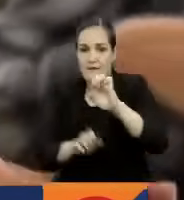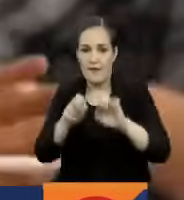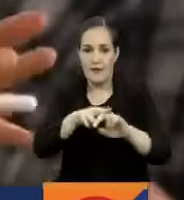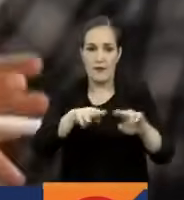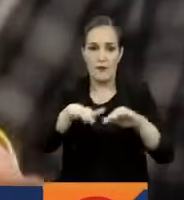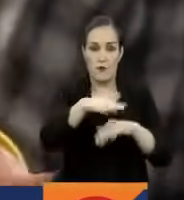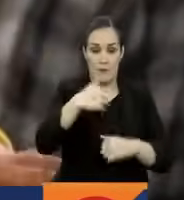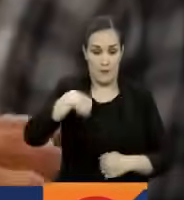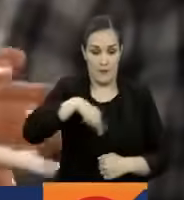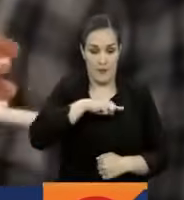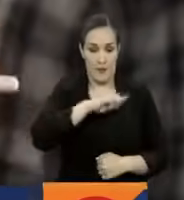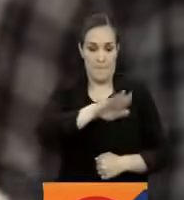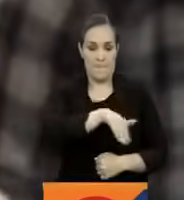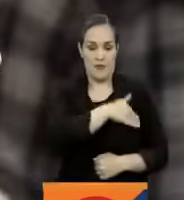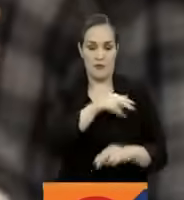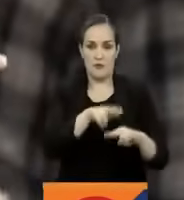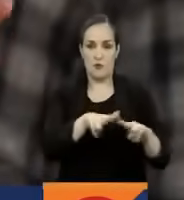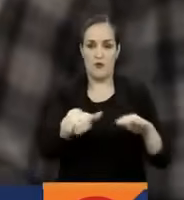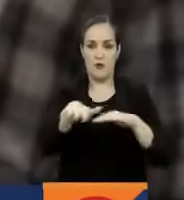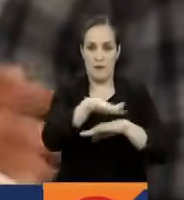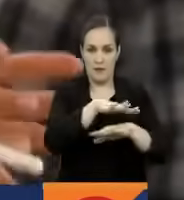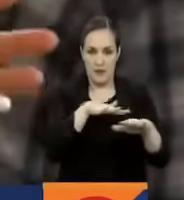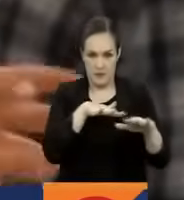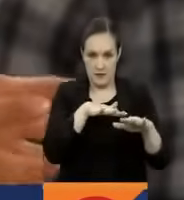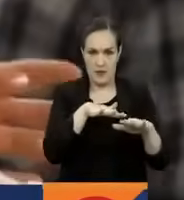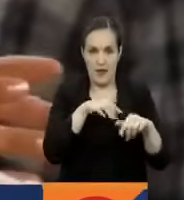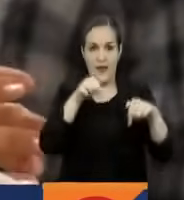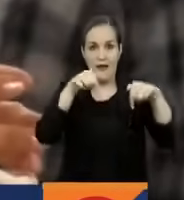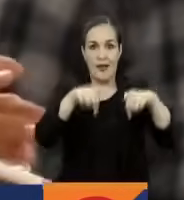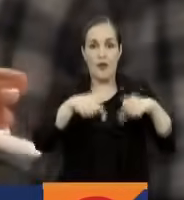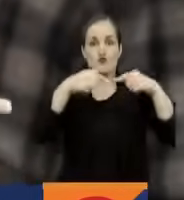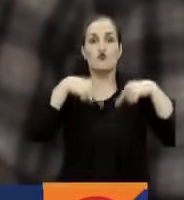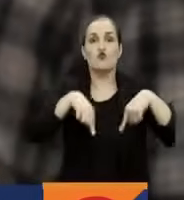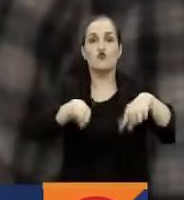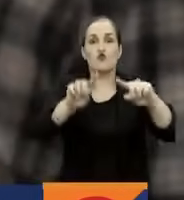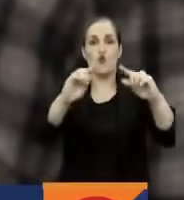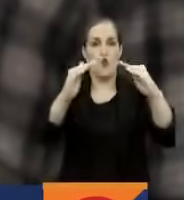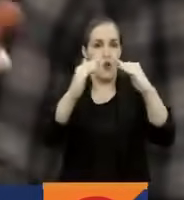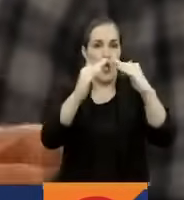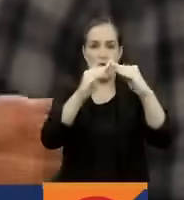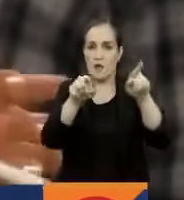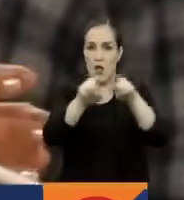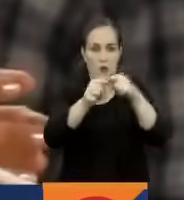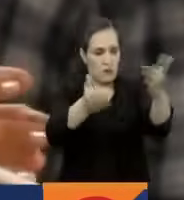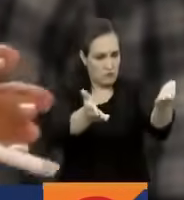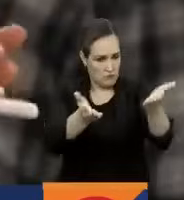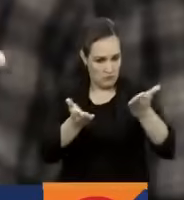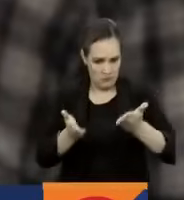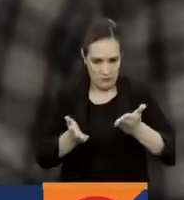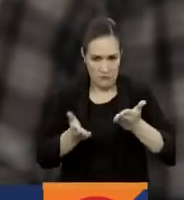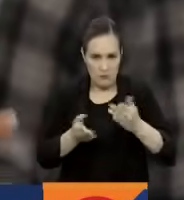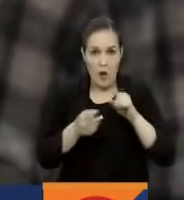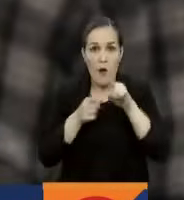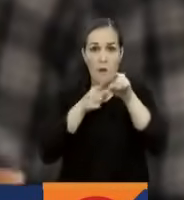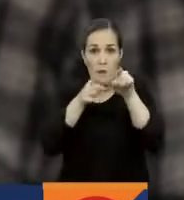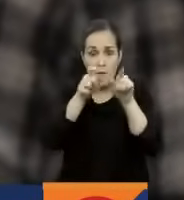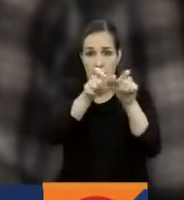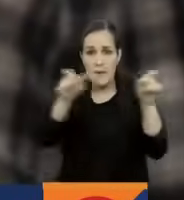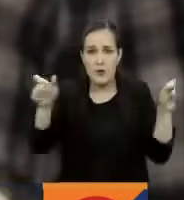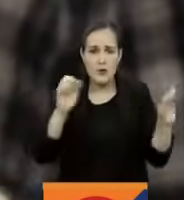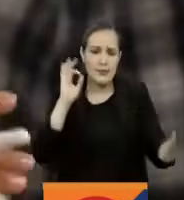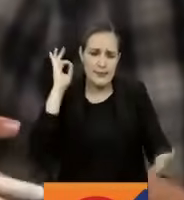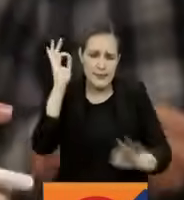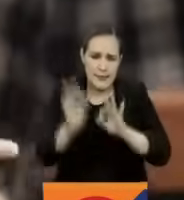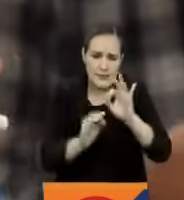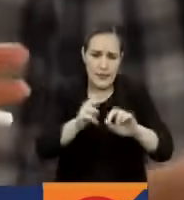Ministerio de Med ambiente y esta es la casa de ustedes de las personas que han dedicado su vida a la conservación